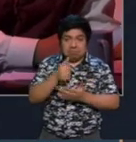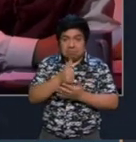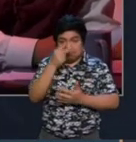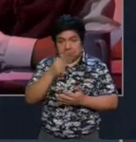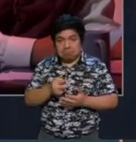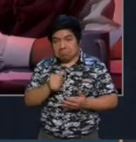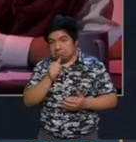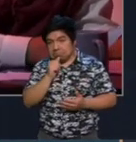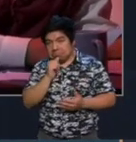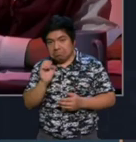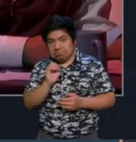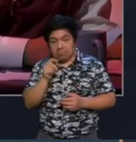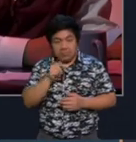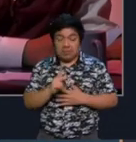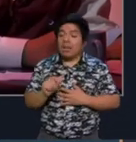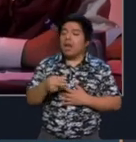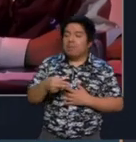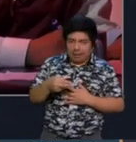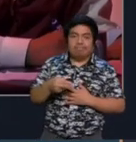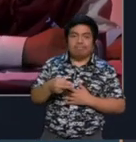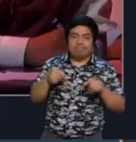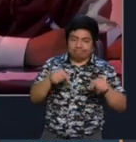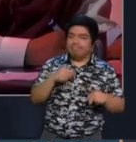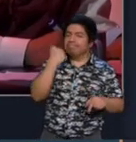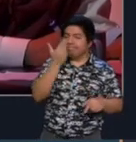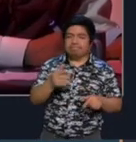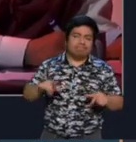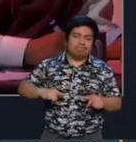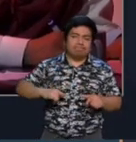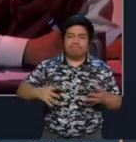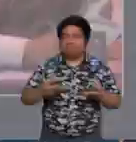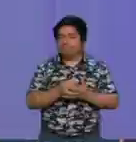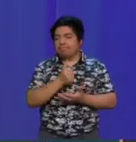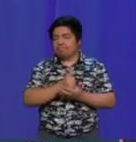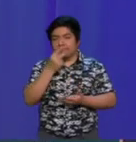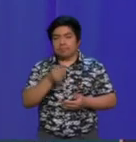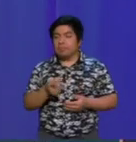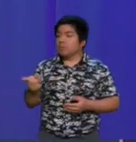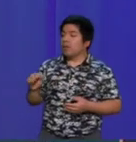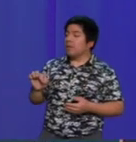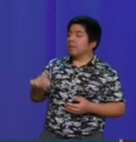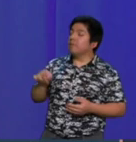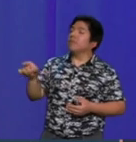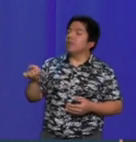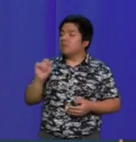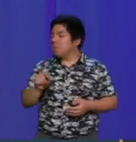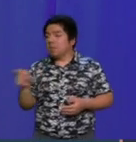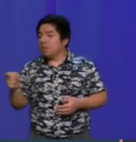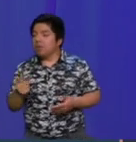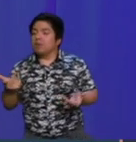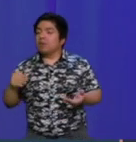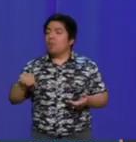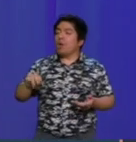sucedido. Esos son los sellos distintivos del PAN y es lo que queremos llevar al gobierno de la ciudad. Sebastián, en minuto y medio, ¿cuáles serían las